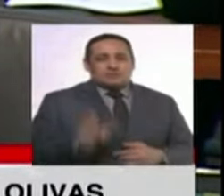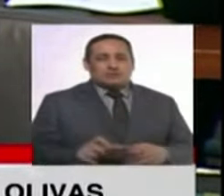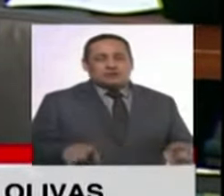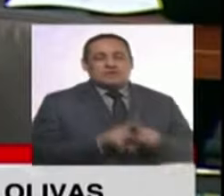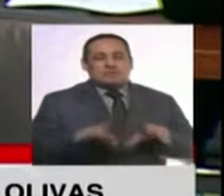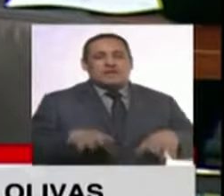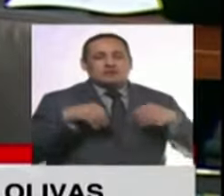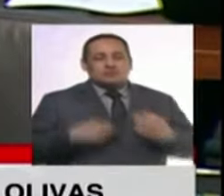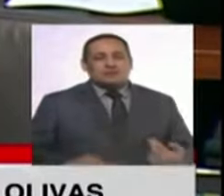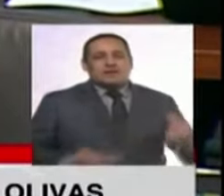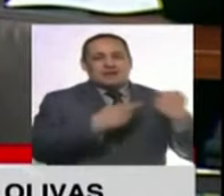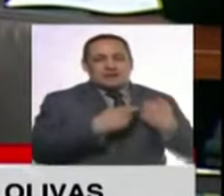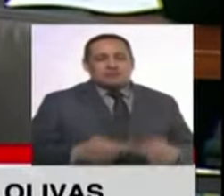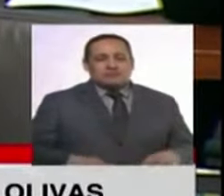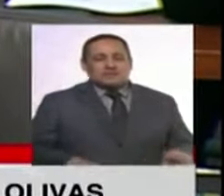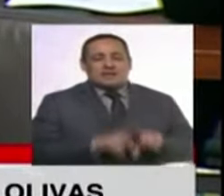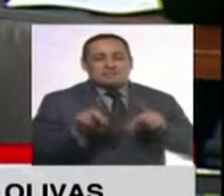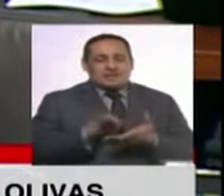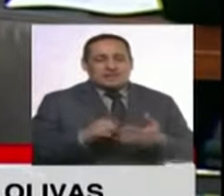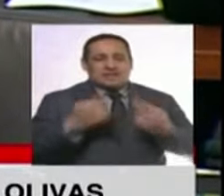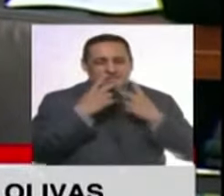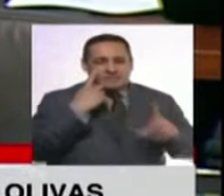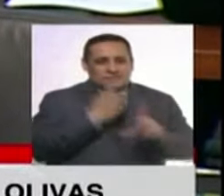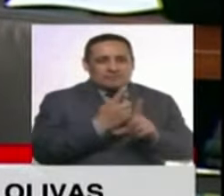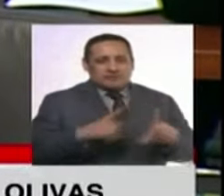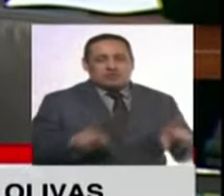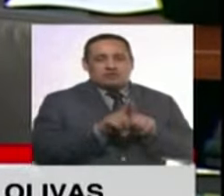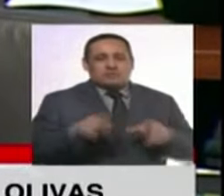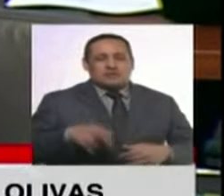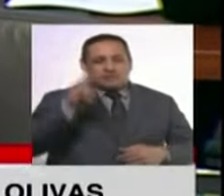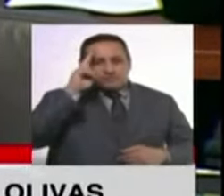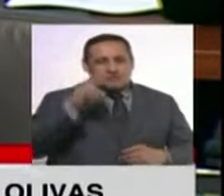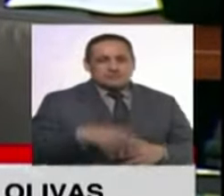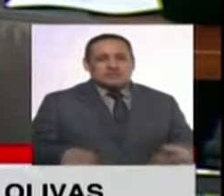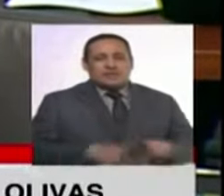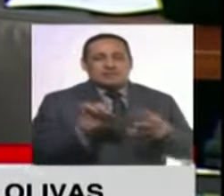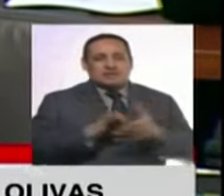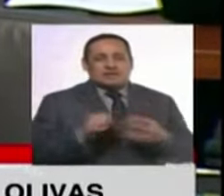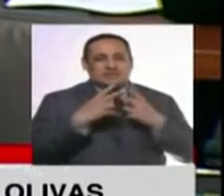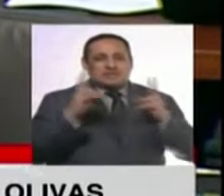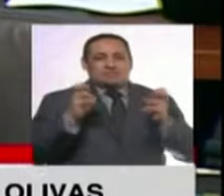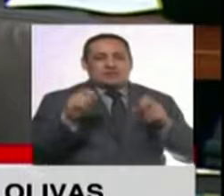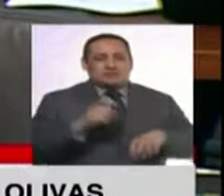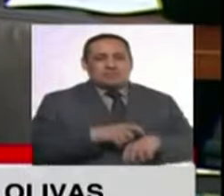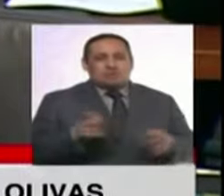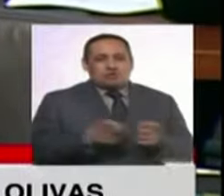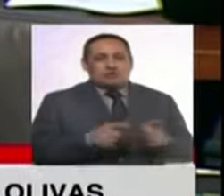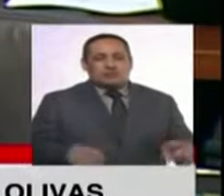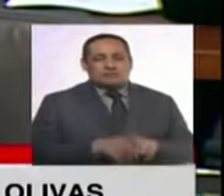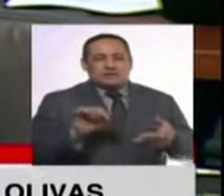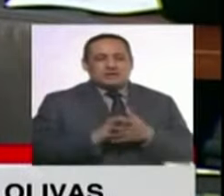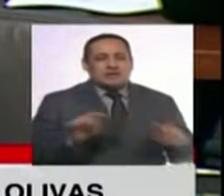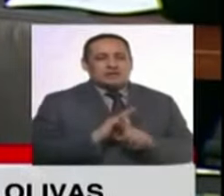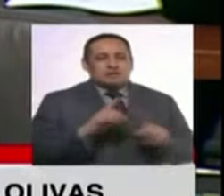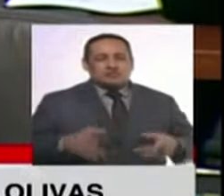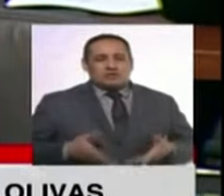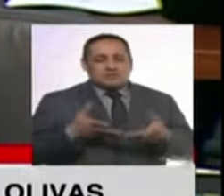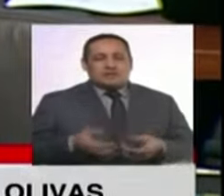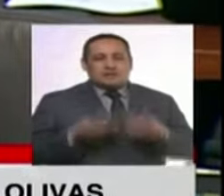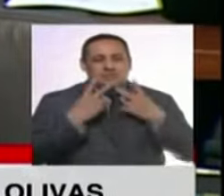ASUME cargos de responsabilidad directa o de confianza con carácter temporal que no conllevan